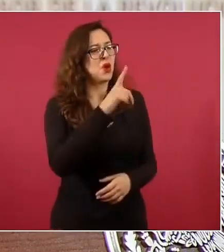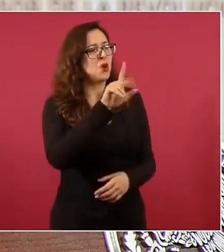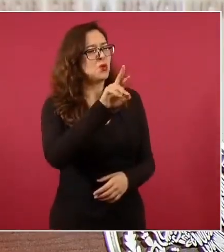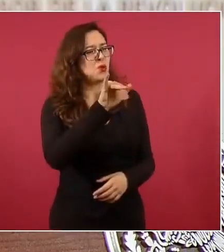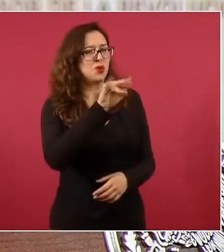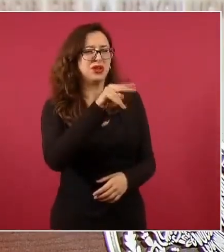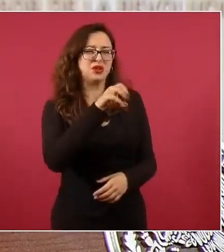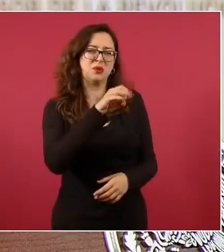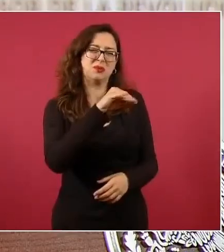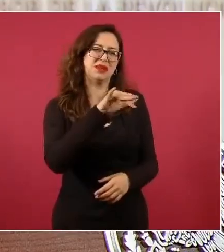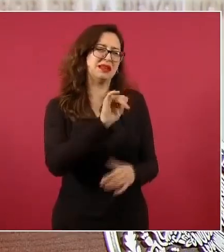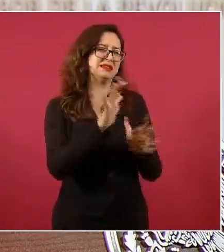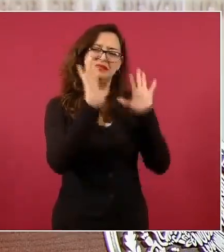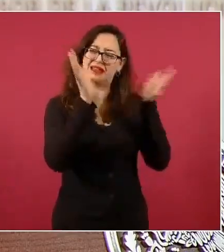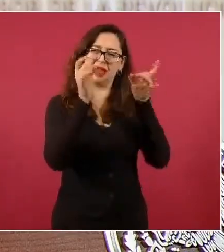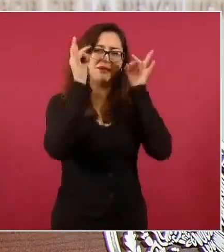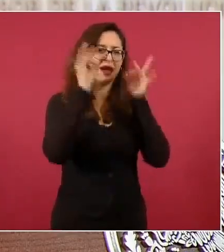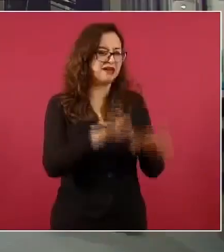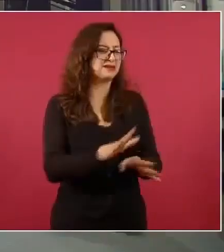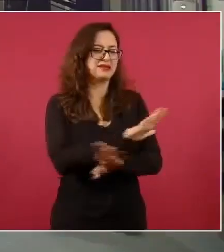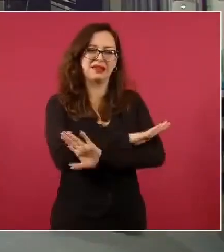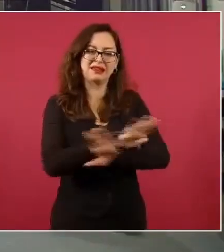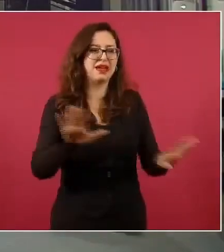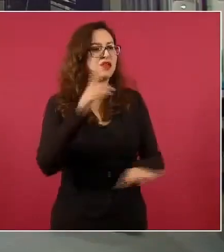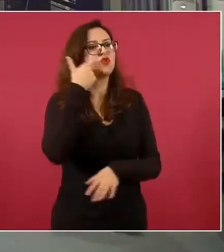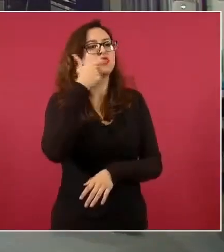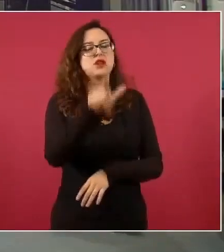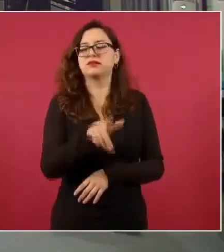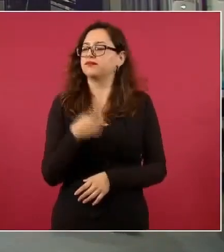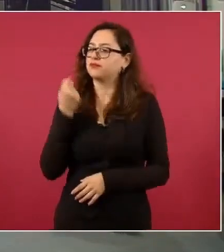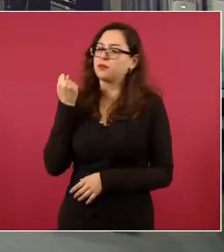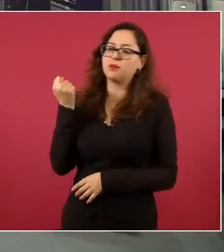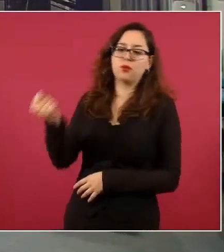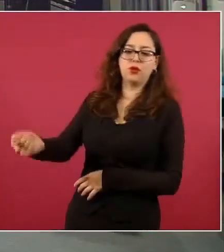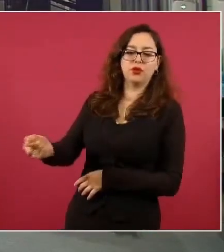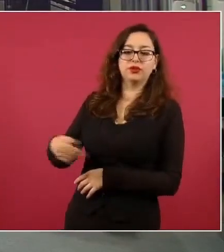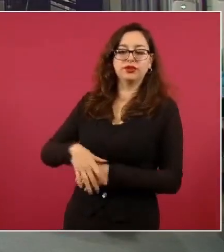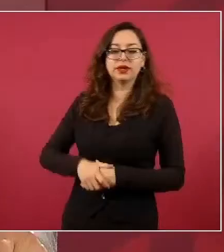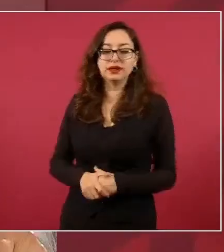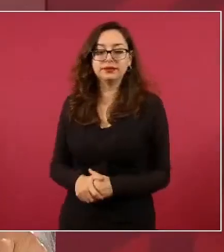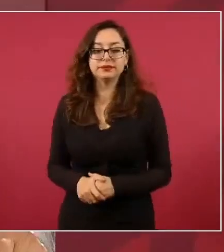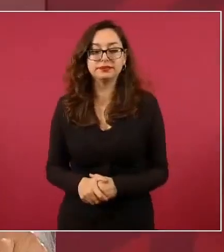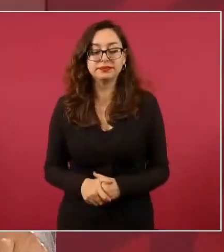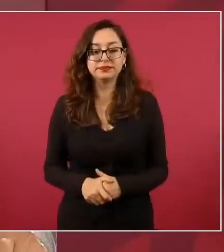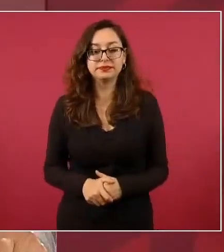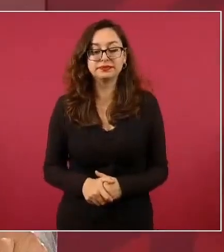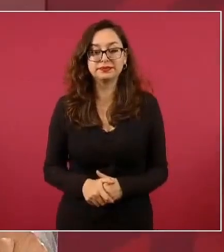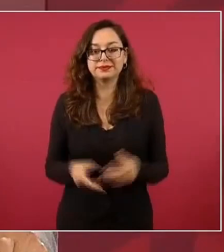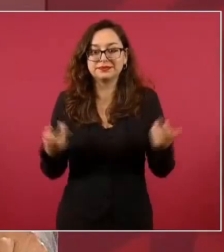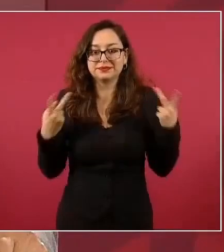plurinominales, que el pueblo de México que quiere,